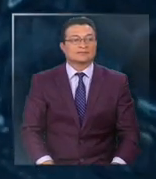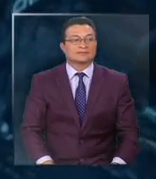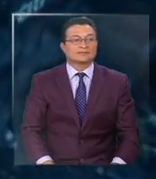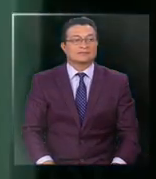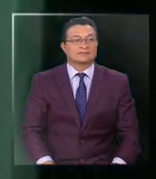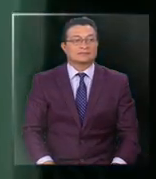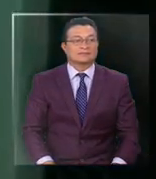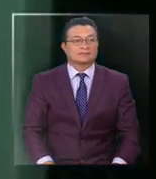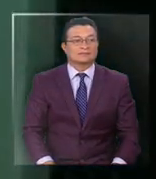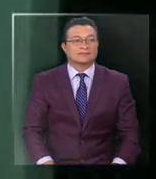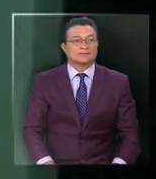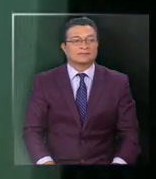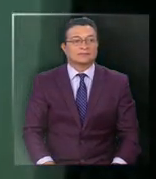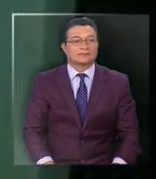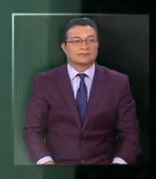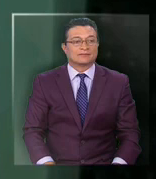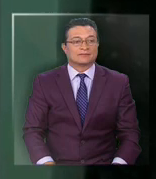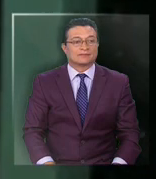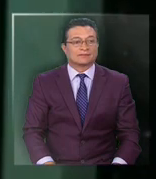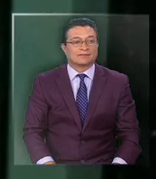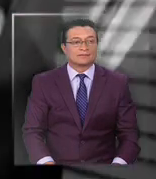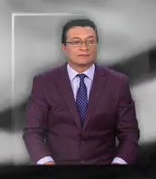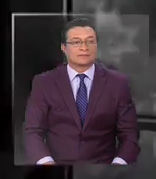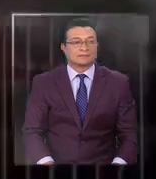Some people move on.